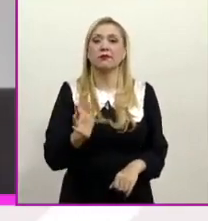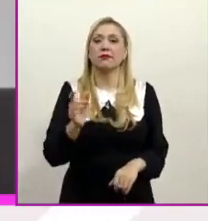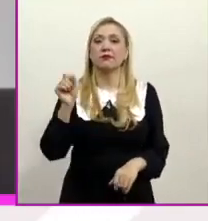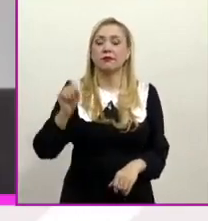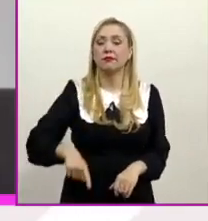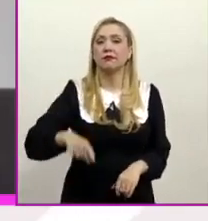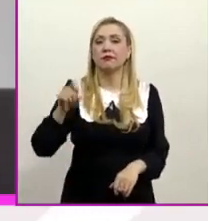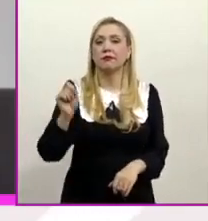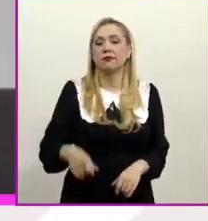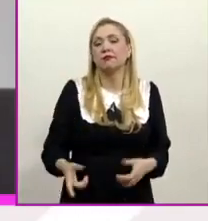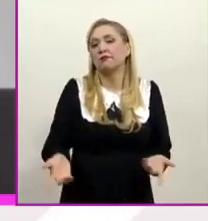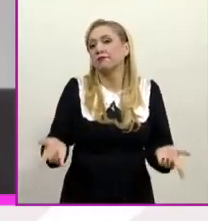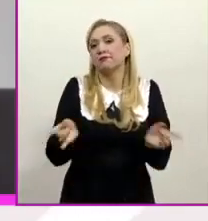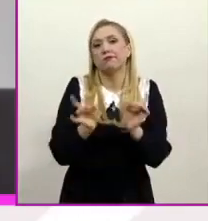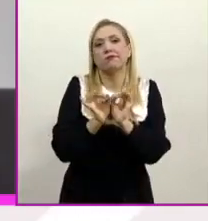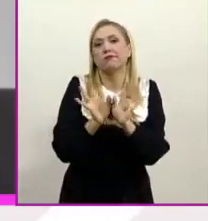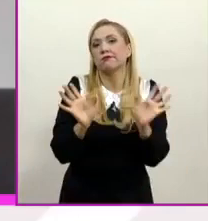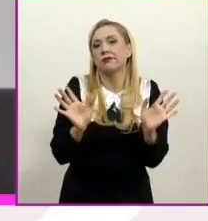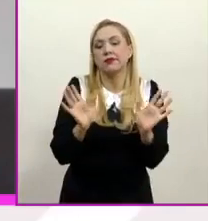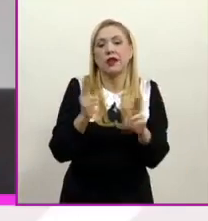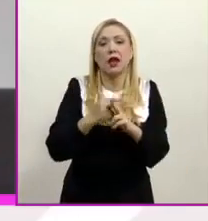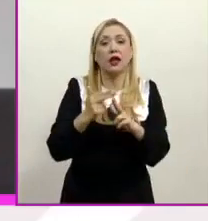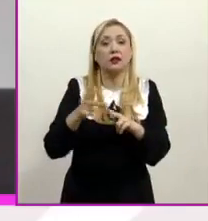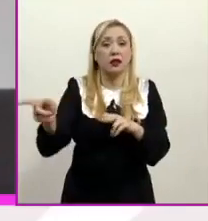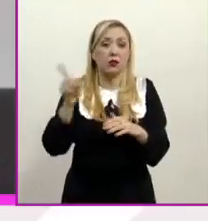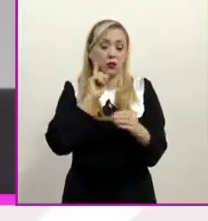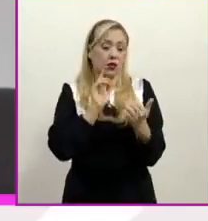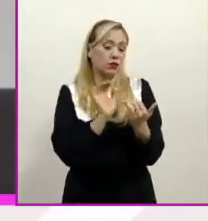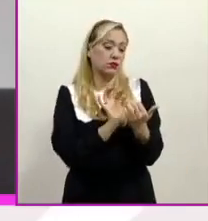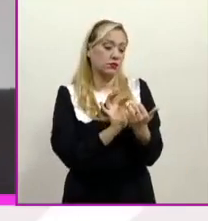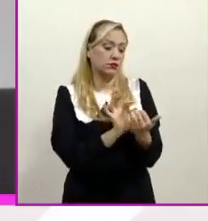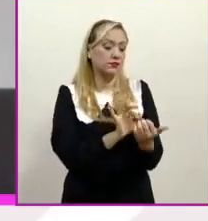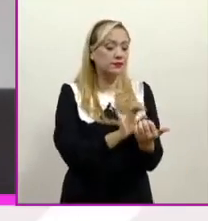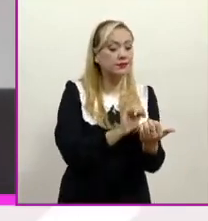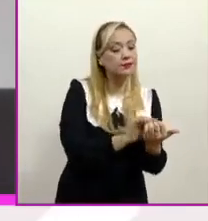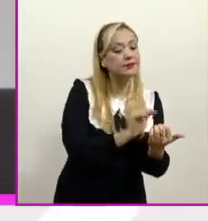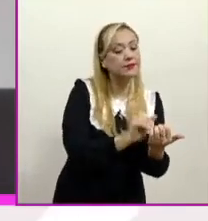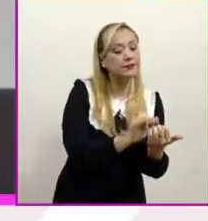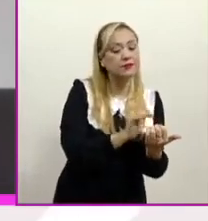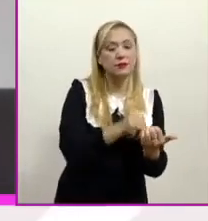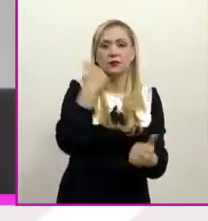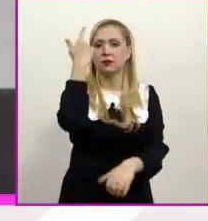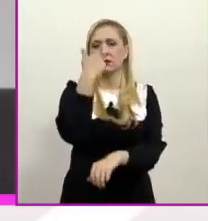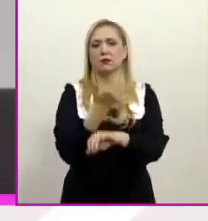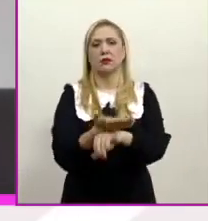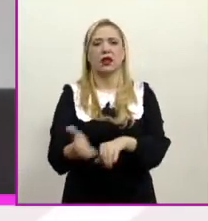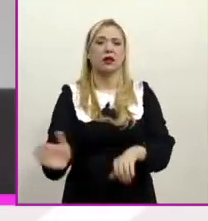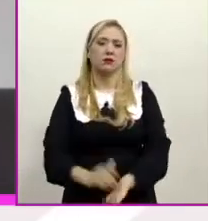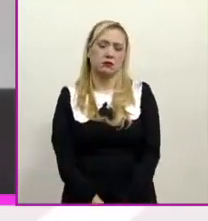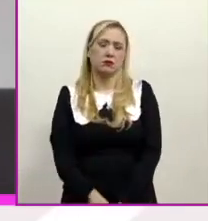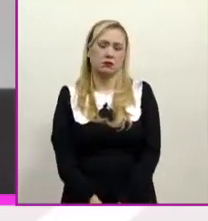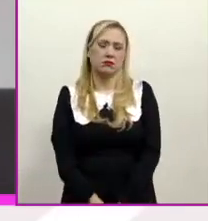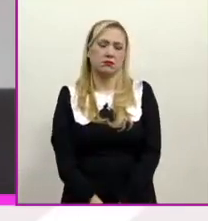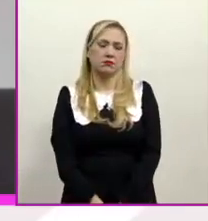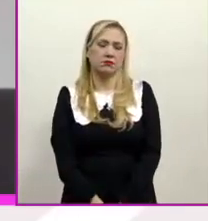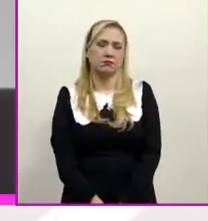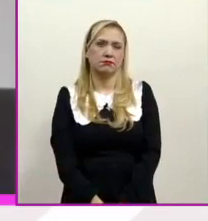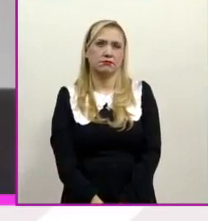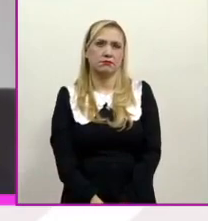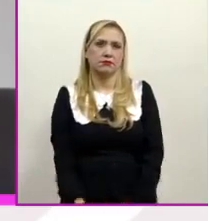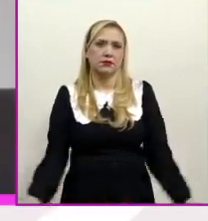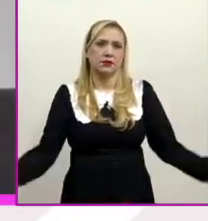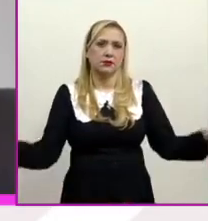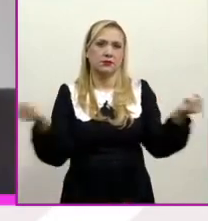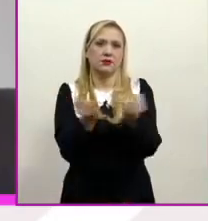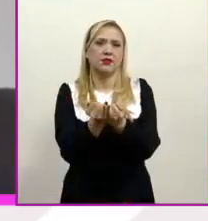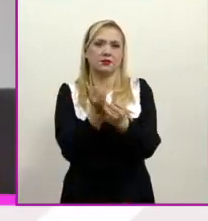sin querer, es decir, hasta la manicurista era blanca, el personaje de la manicurista era blanca, ¿no? Quedó igual de